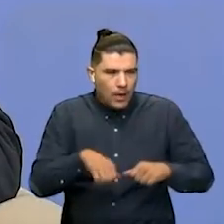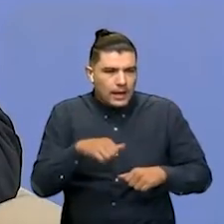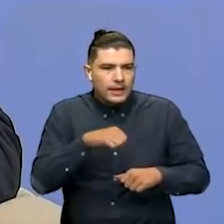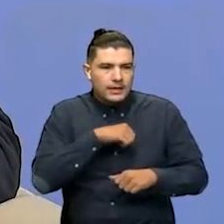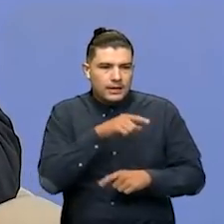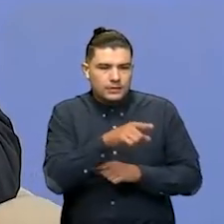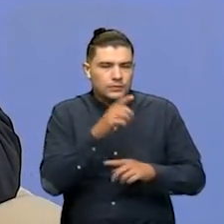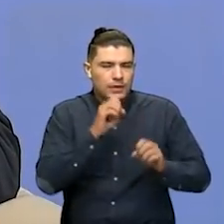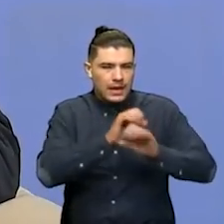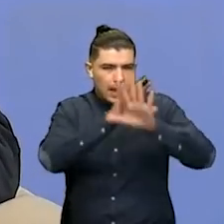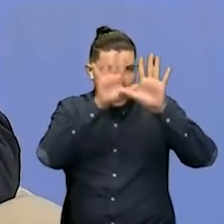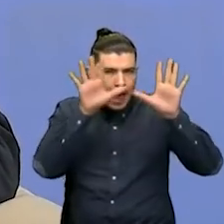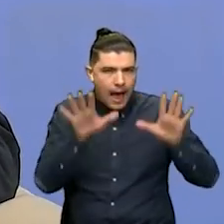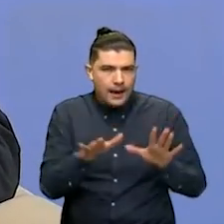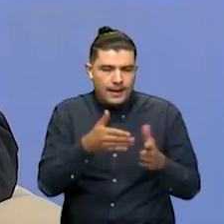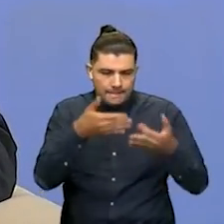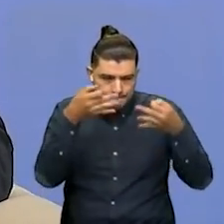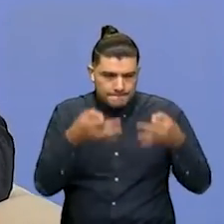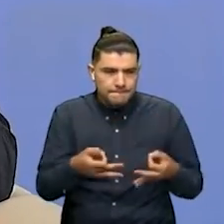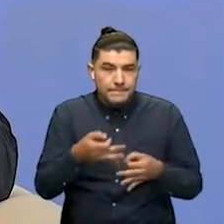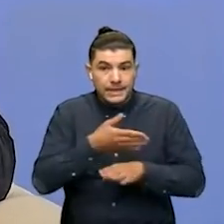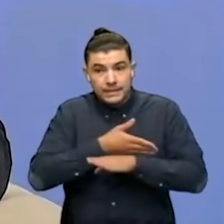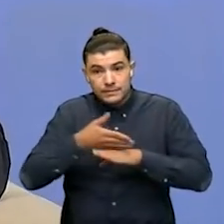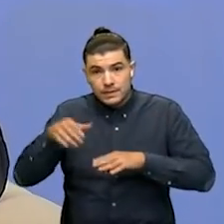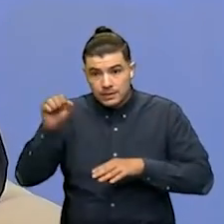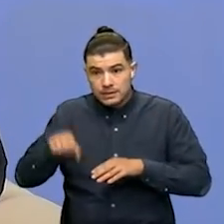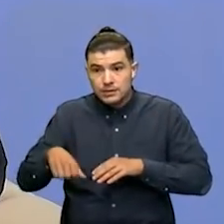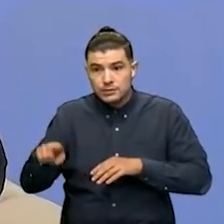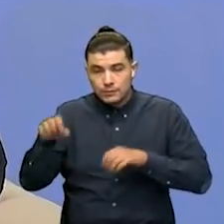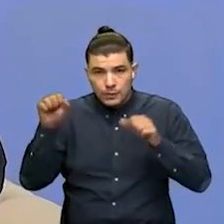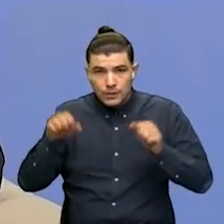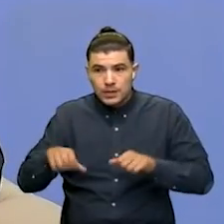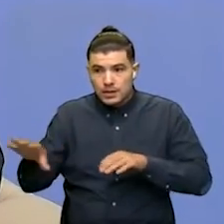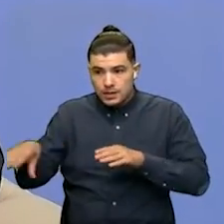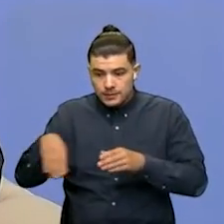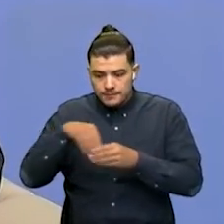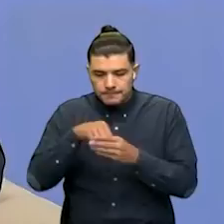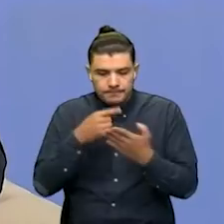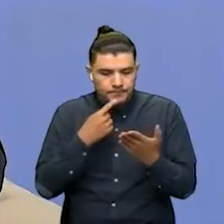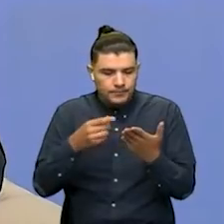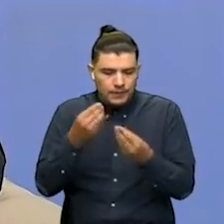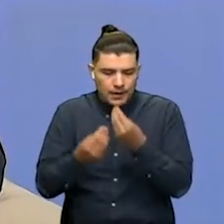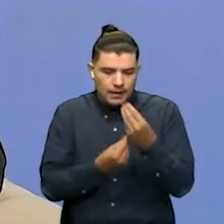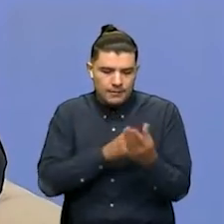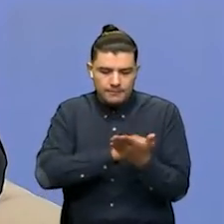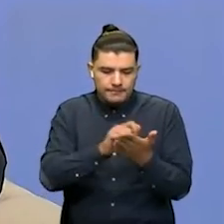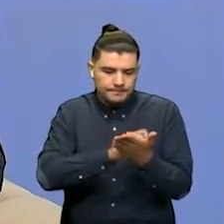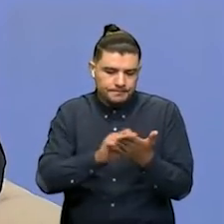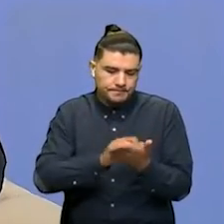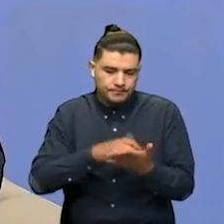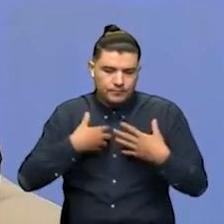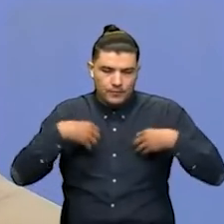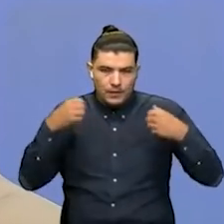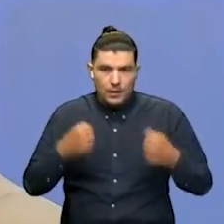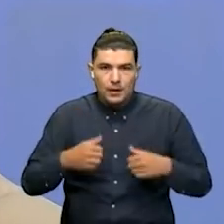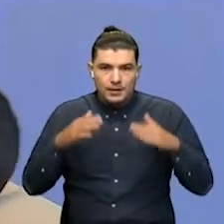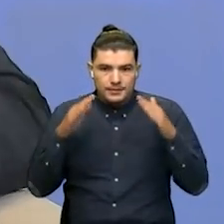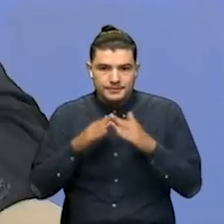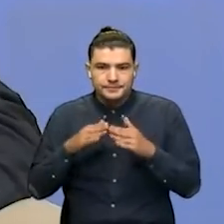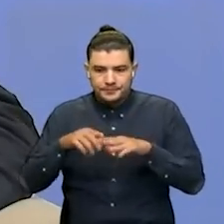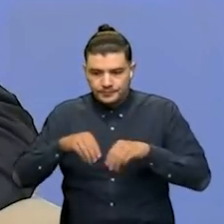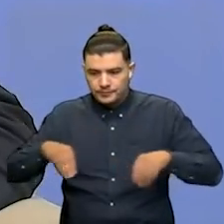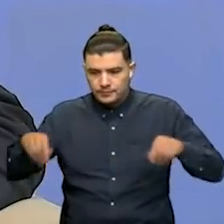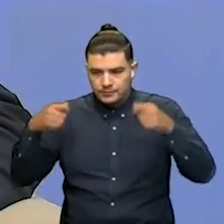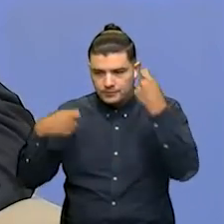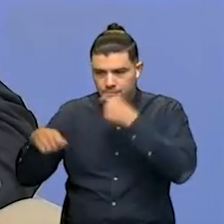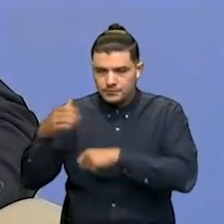tenga, digamos, una validez. Y después ahí sí el poder coger y constituir una escritura sobre el predio que le vendieron o sobre la porción